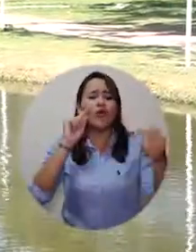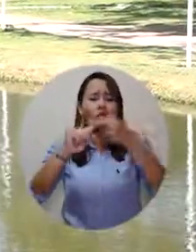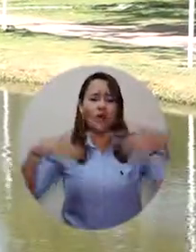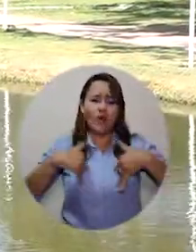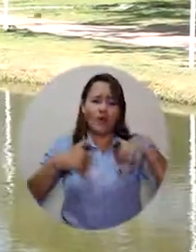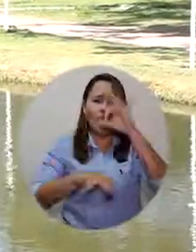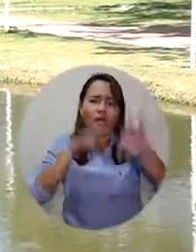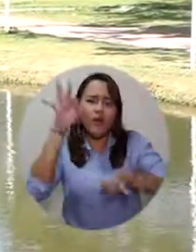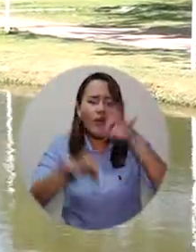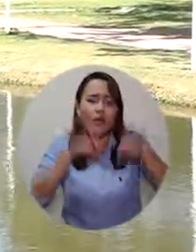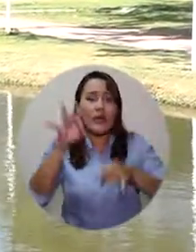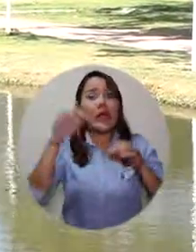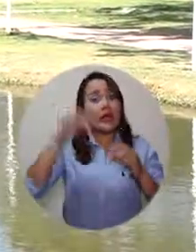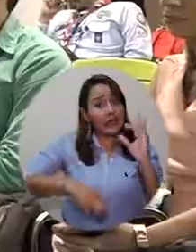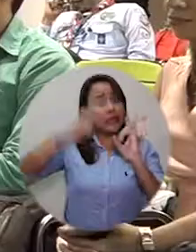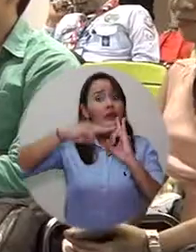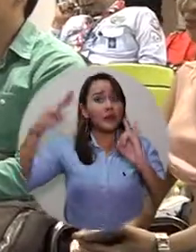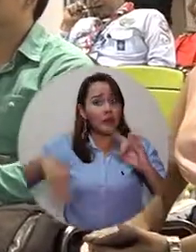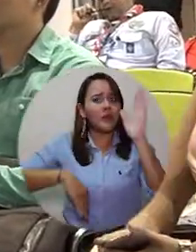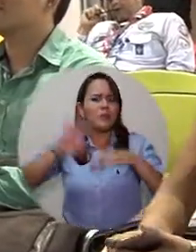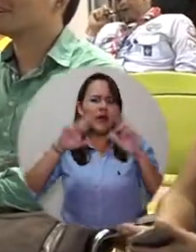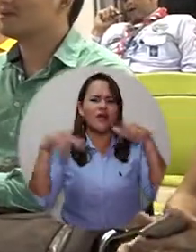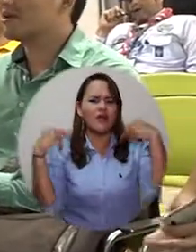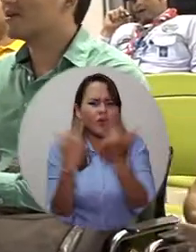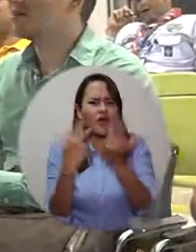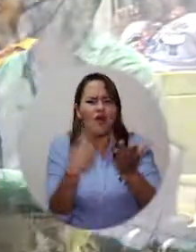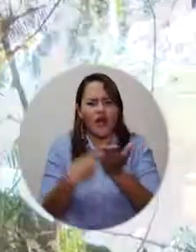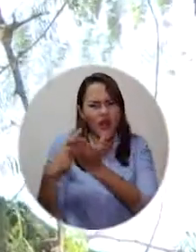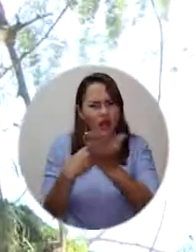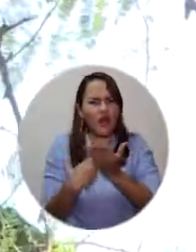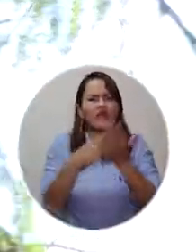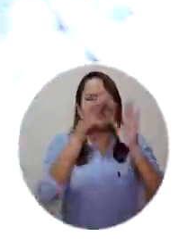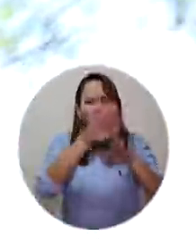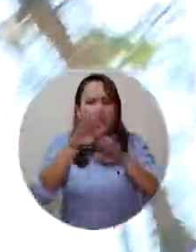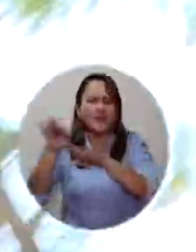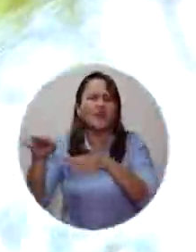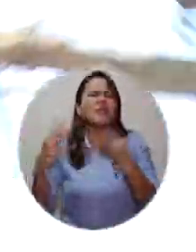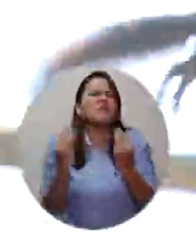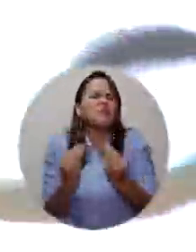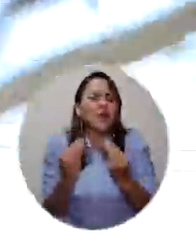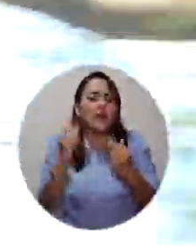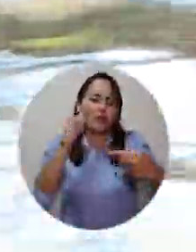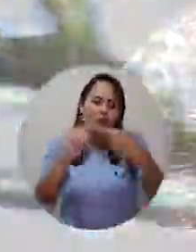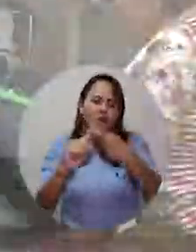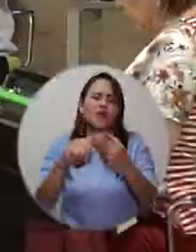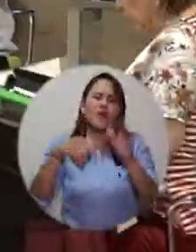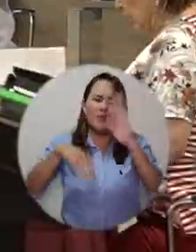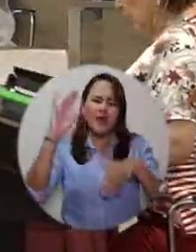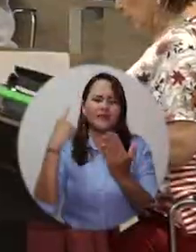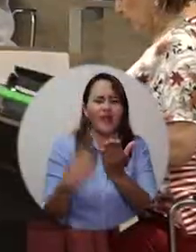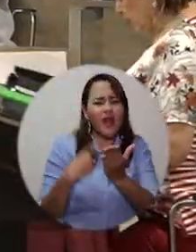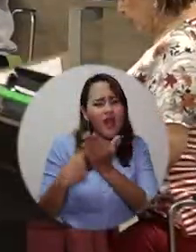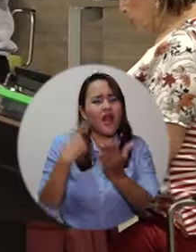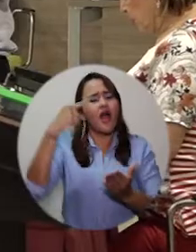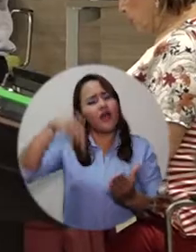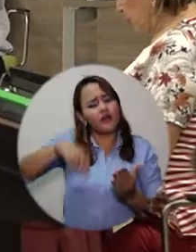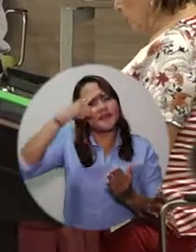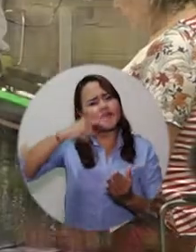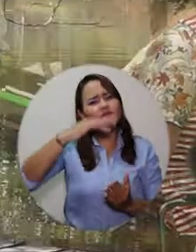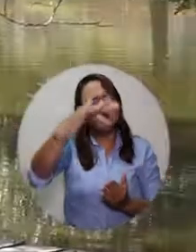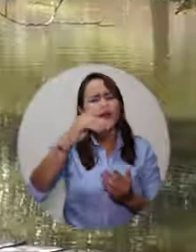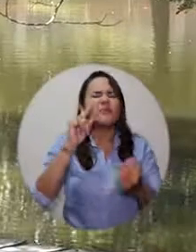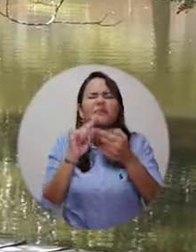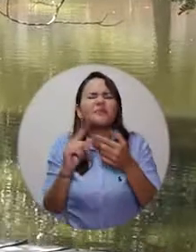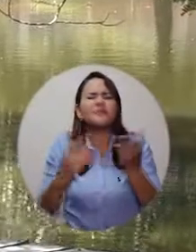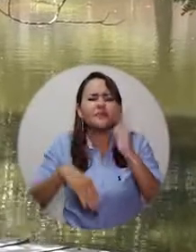Protección y Bienestar Animal, en la Universidad del Magdalena se reunieron diferentes representantes de la comunidad para crear un diálogo desde Santa Marta que aporta a